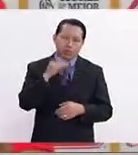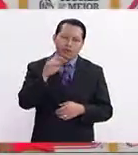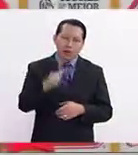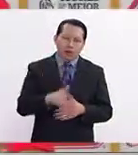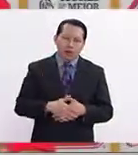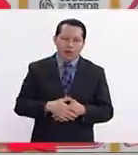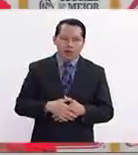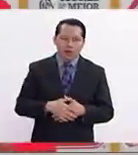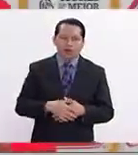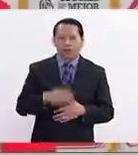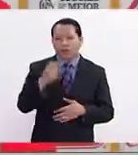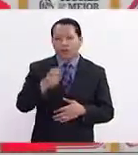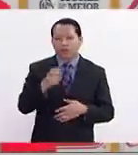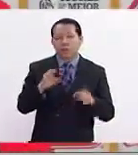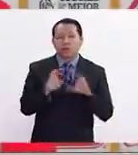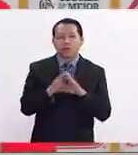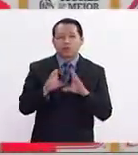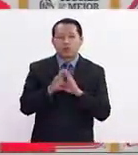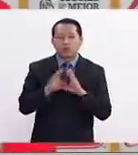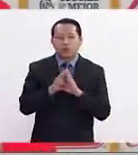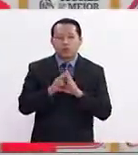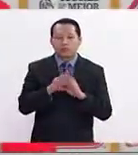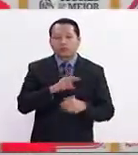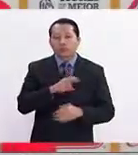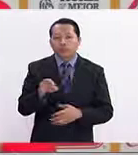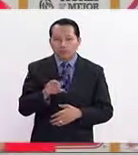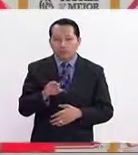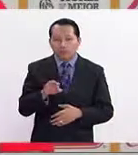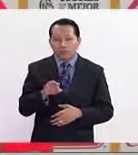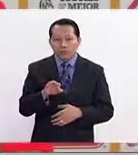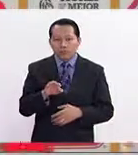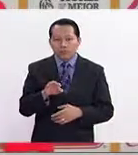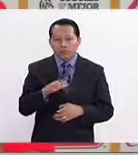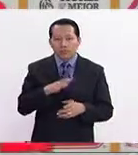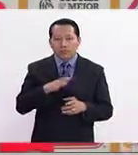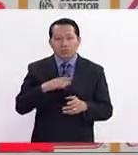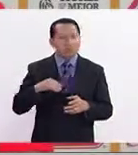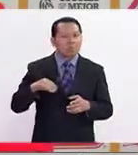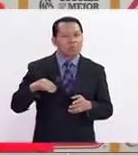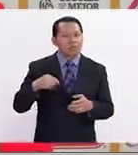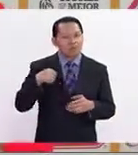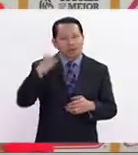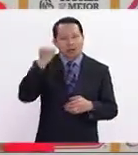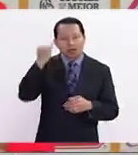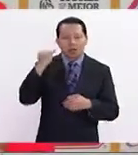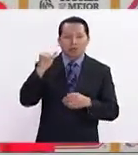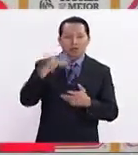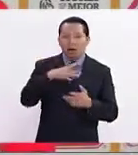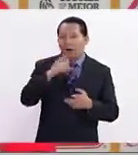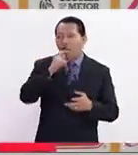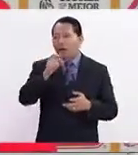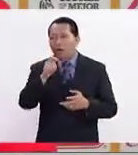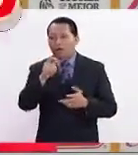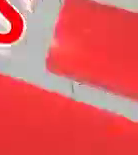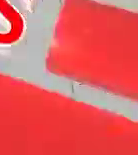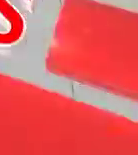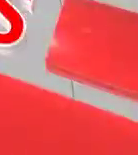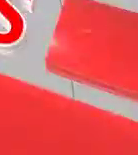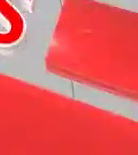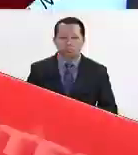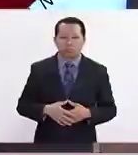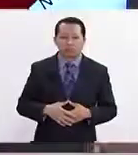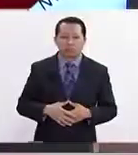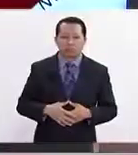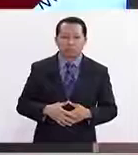hincapié en esto, se quiere o hay una intención de condicionar al próximo arbitraje.